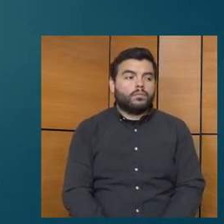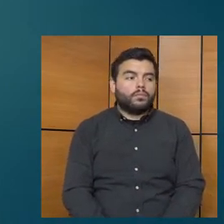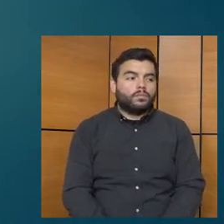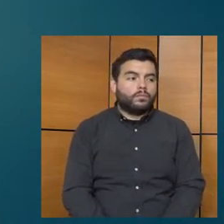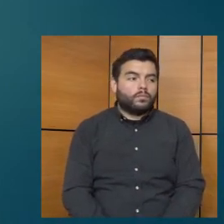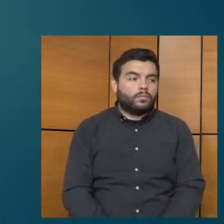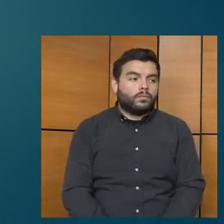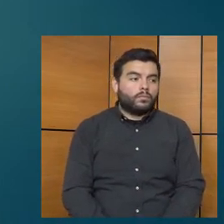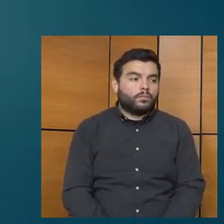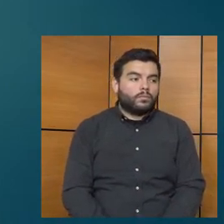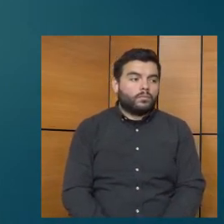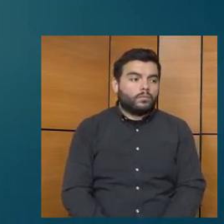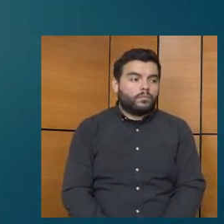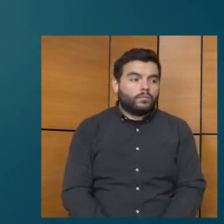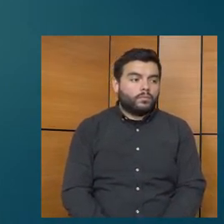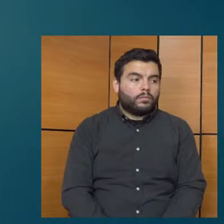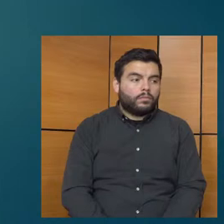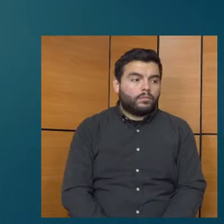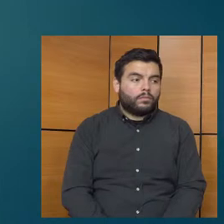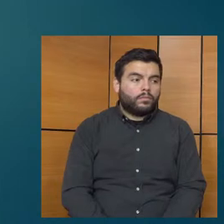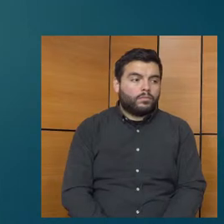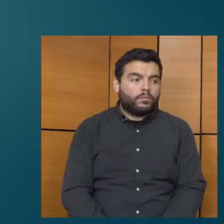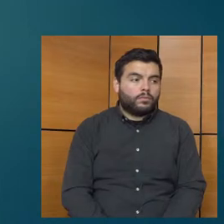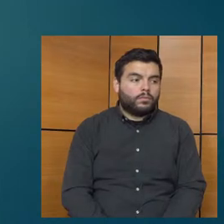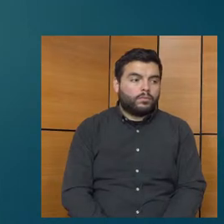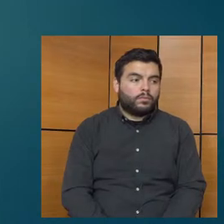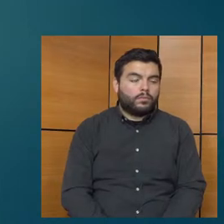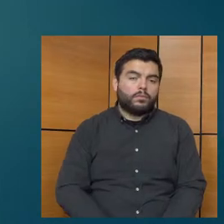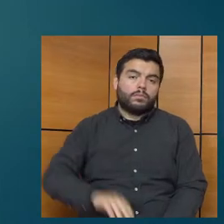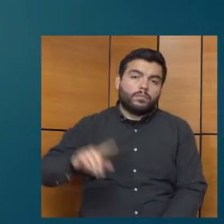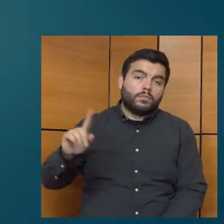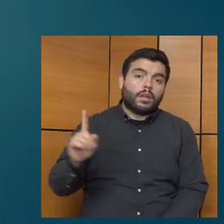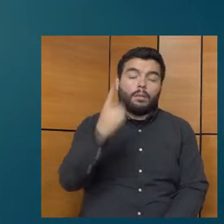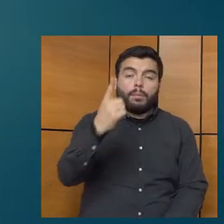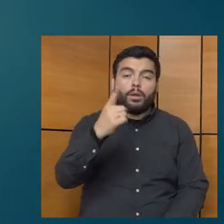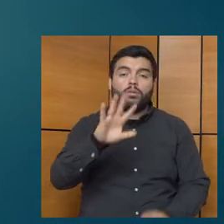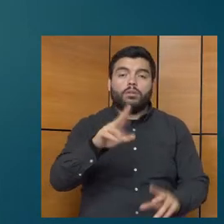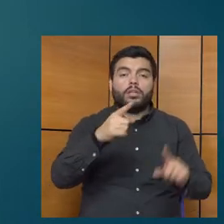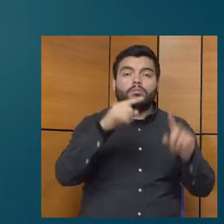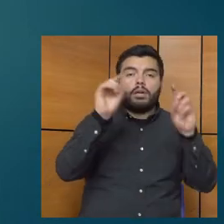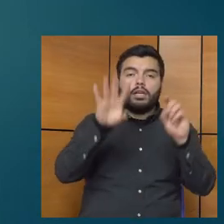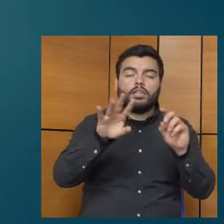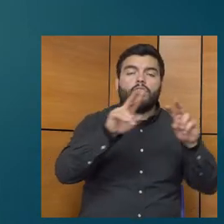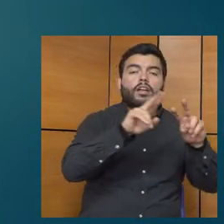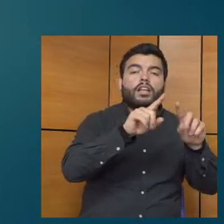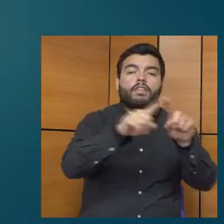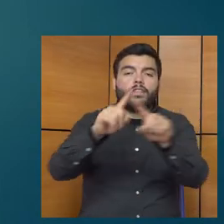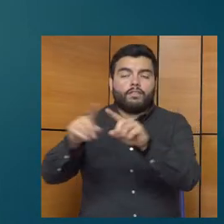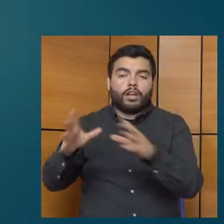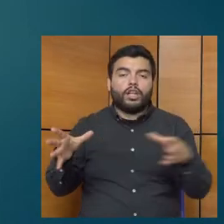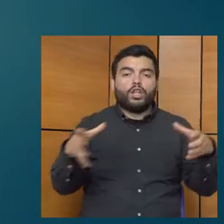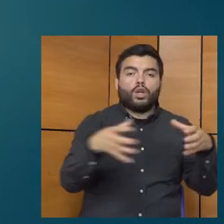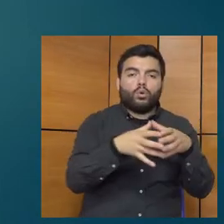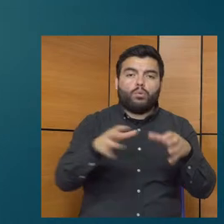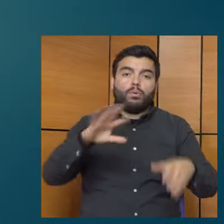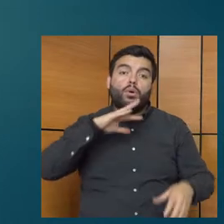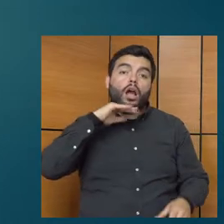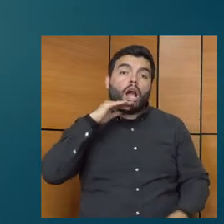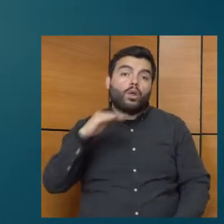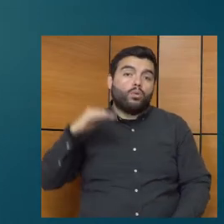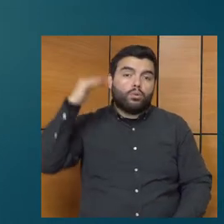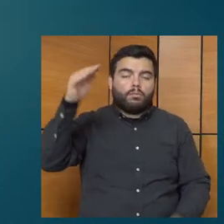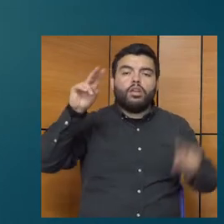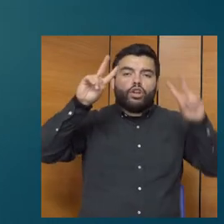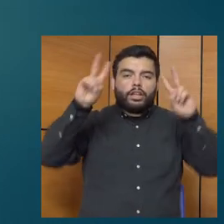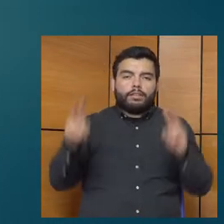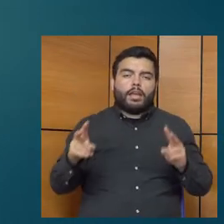Al final, el primer paso era hacer una segmentación para analizar esos diferentes grupos de mayores que podemos encontrar respecto a este tema de las redes